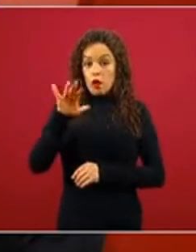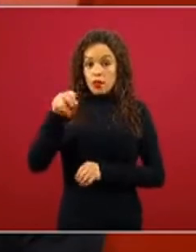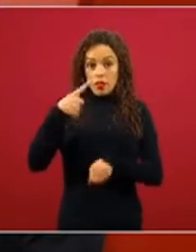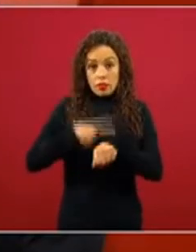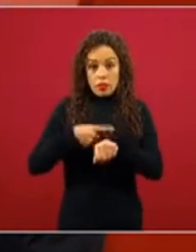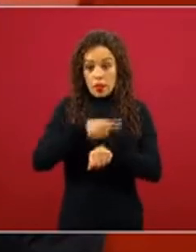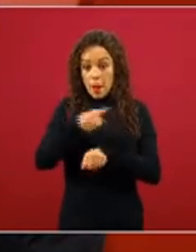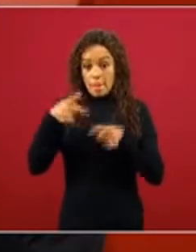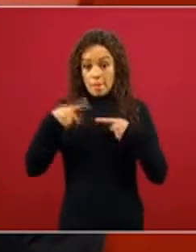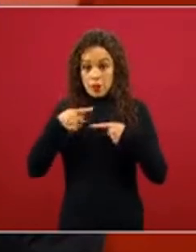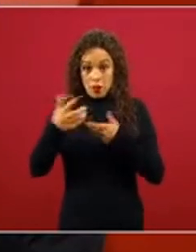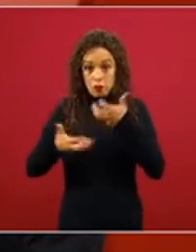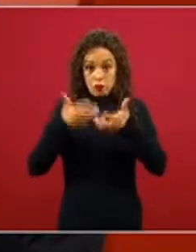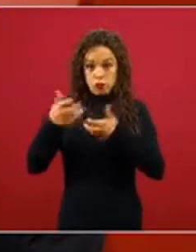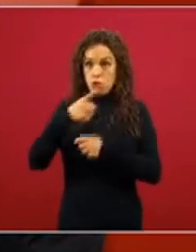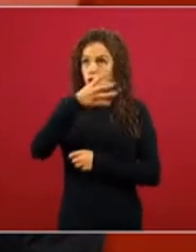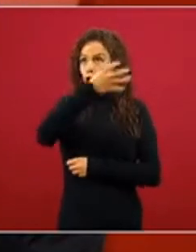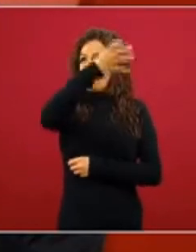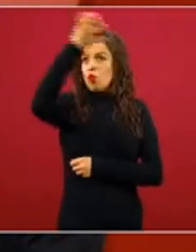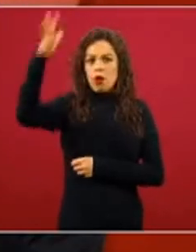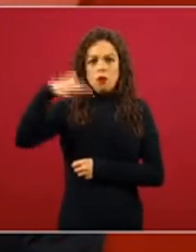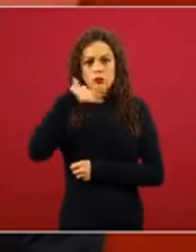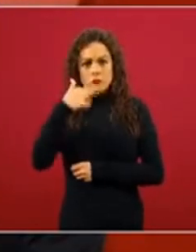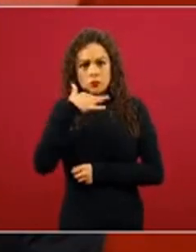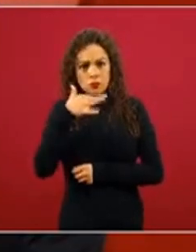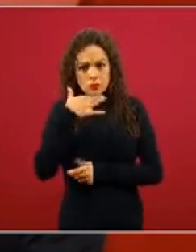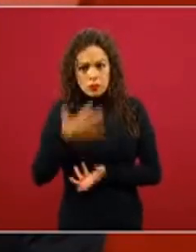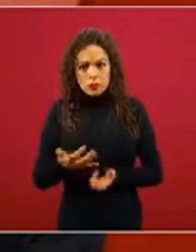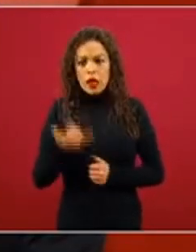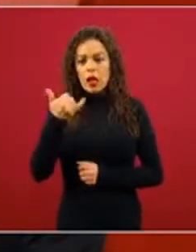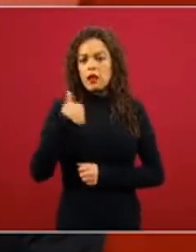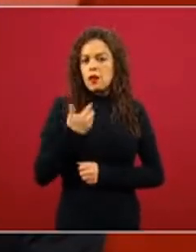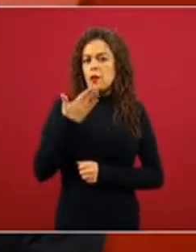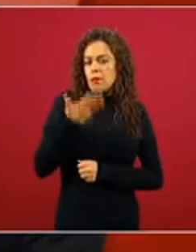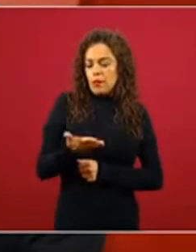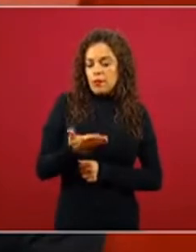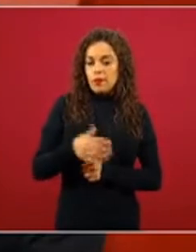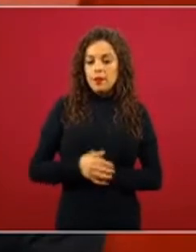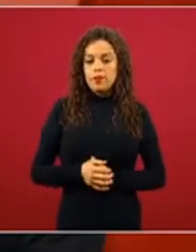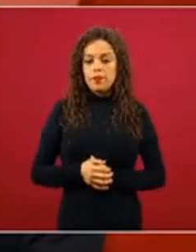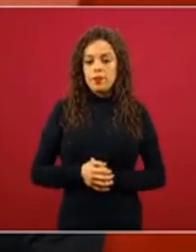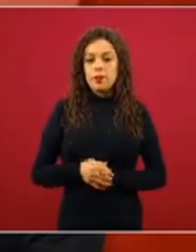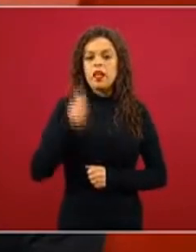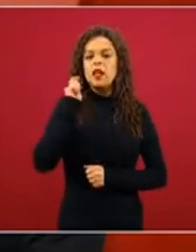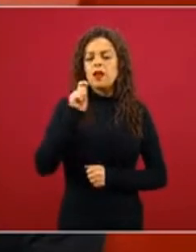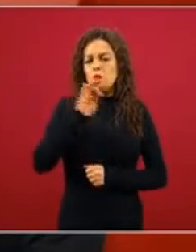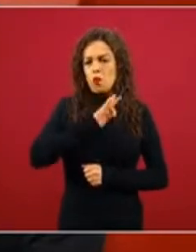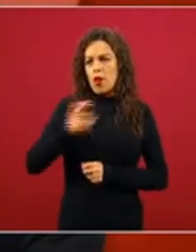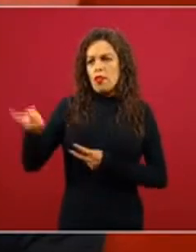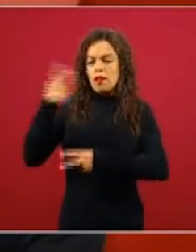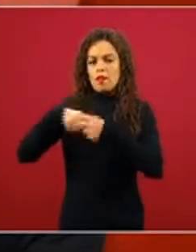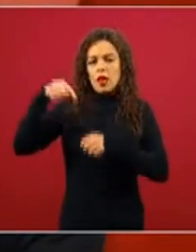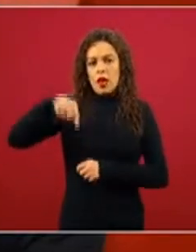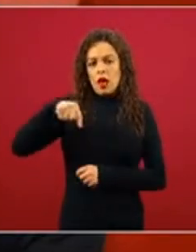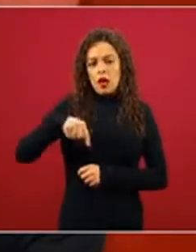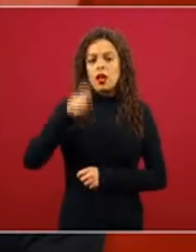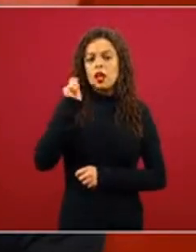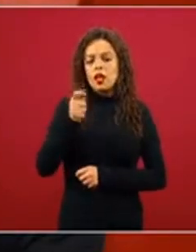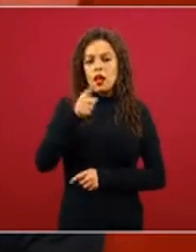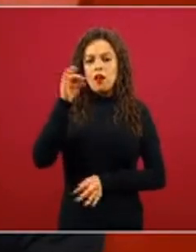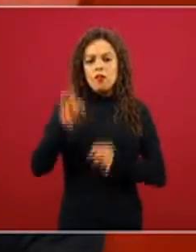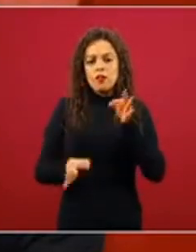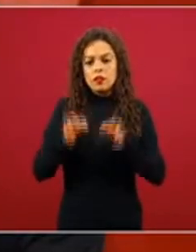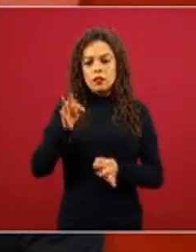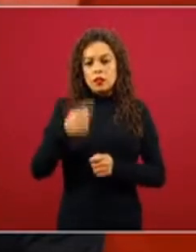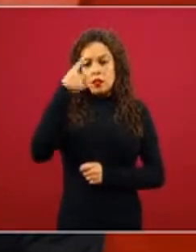este aspecto? Y mi petición sería la posibilidad que pudiera venir la fiscal para que nos actualice las estadísticas sobre